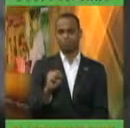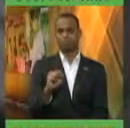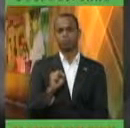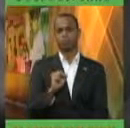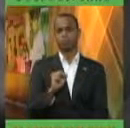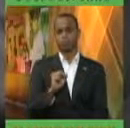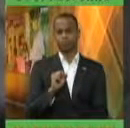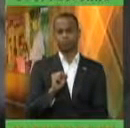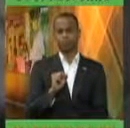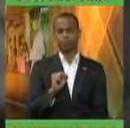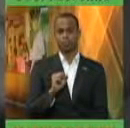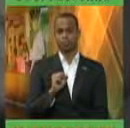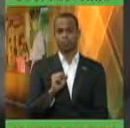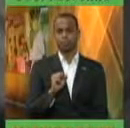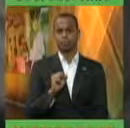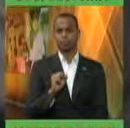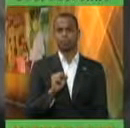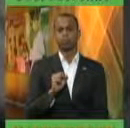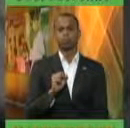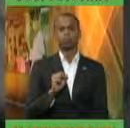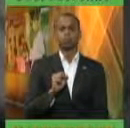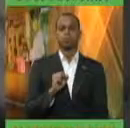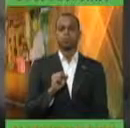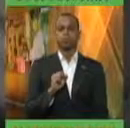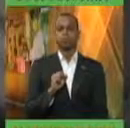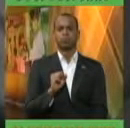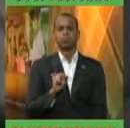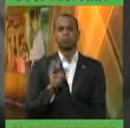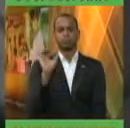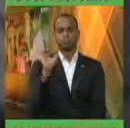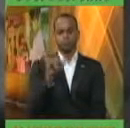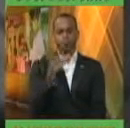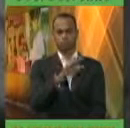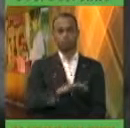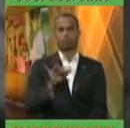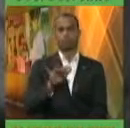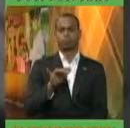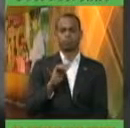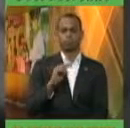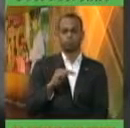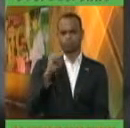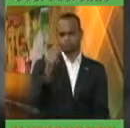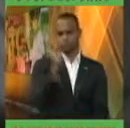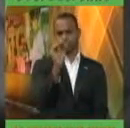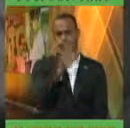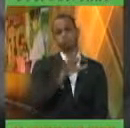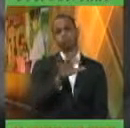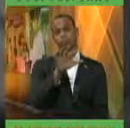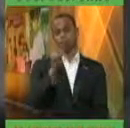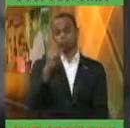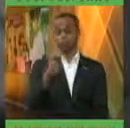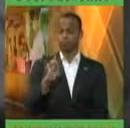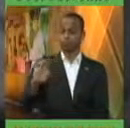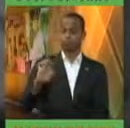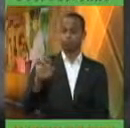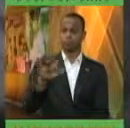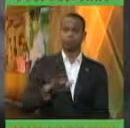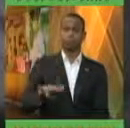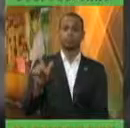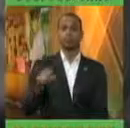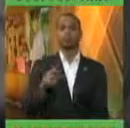este es en el caso de la línea oro en el caso de este hay que